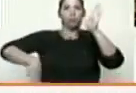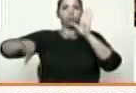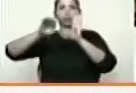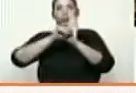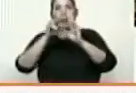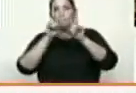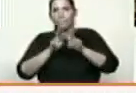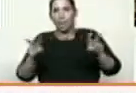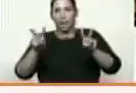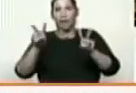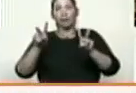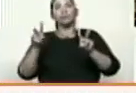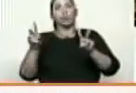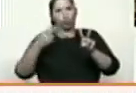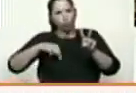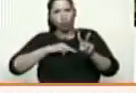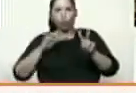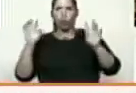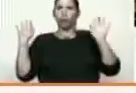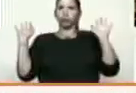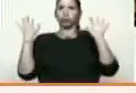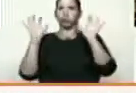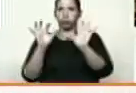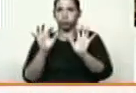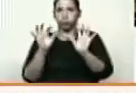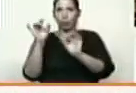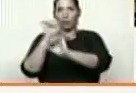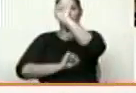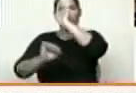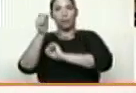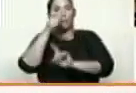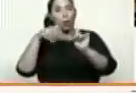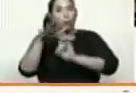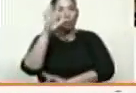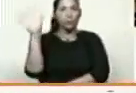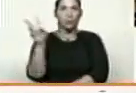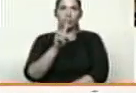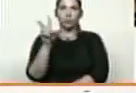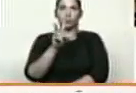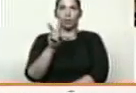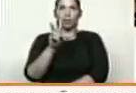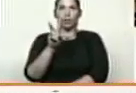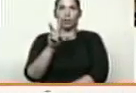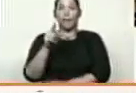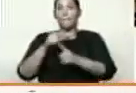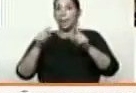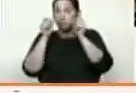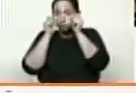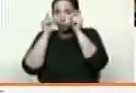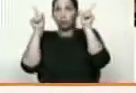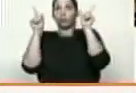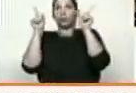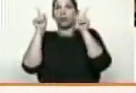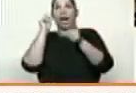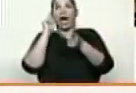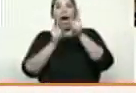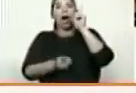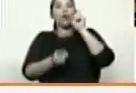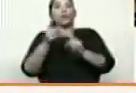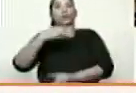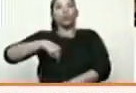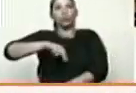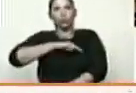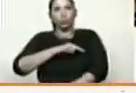Vinimos a defender al pueblo de Venezuela. Pero sorpresivamente, al menos para algunos de